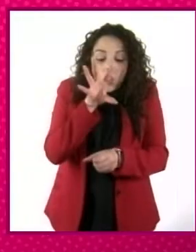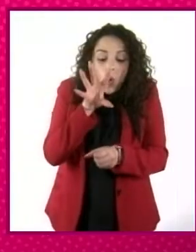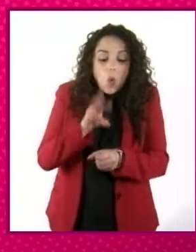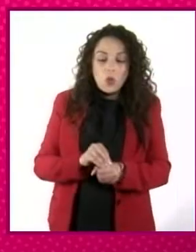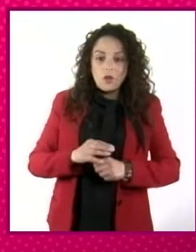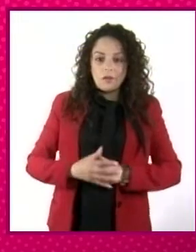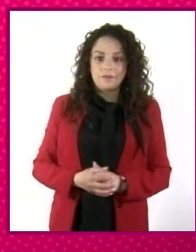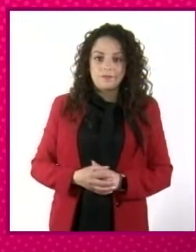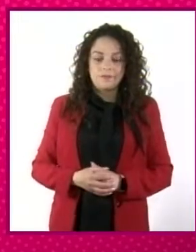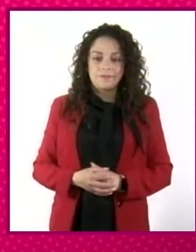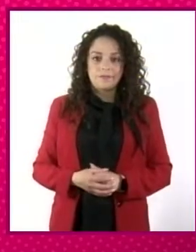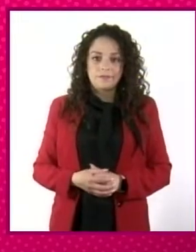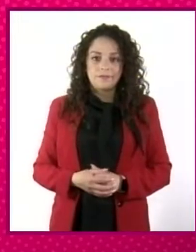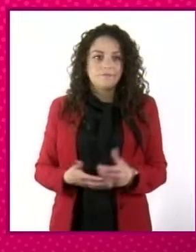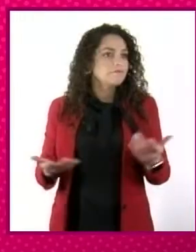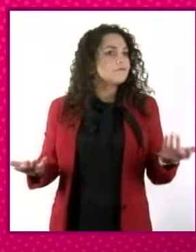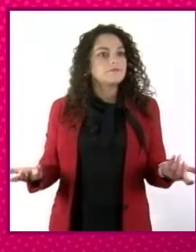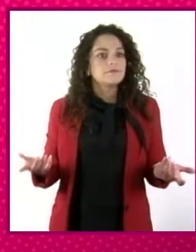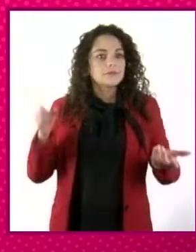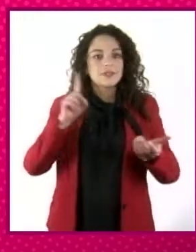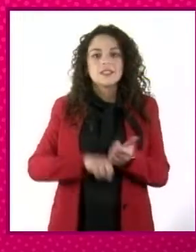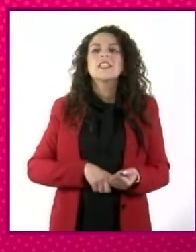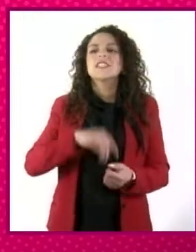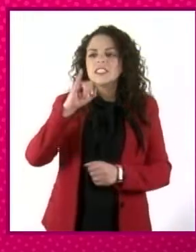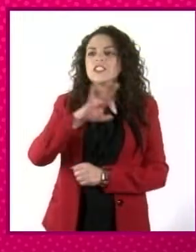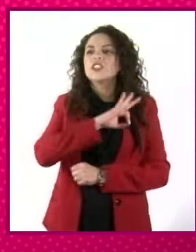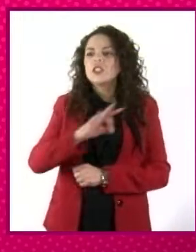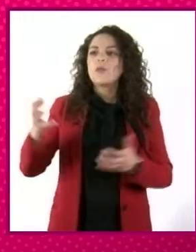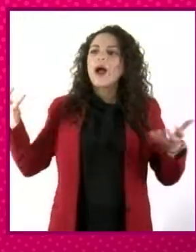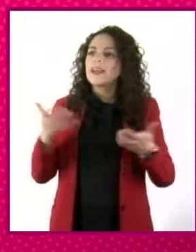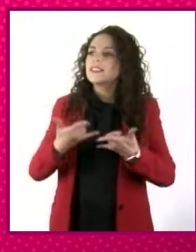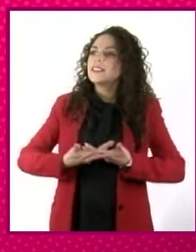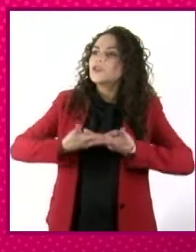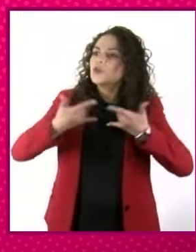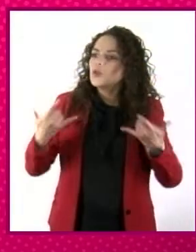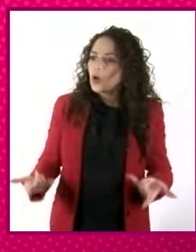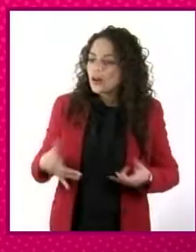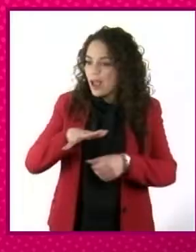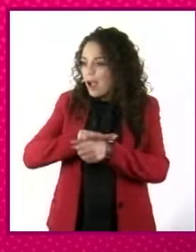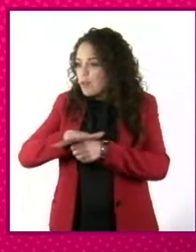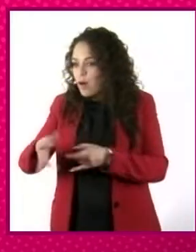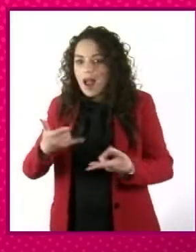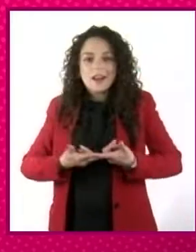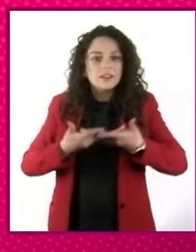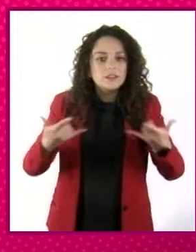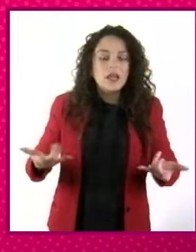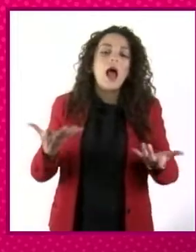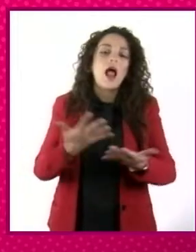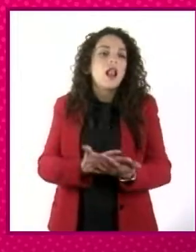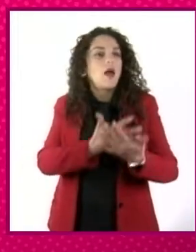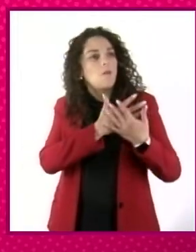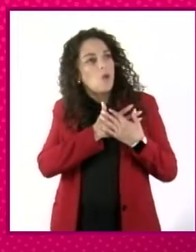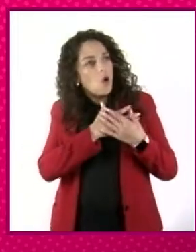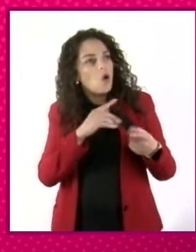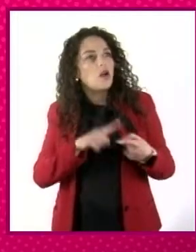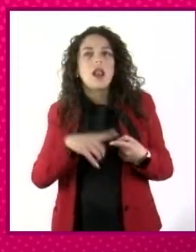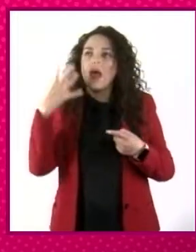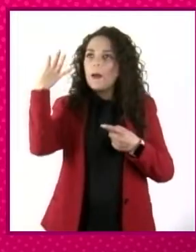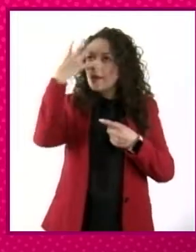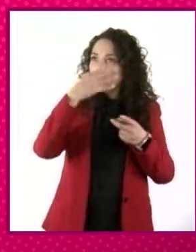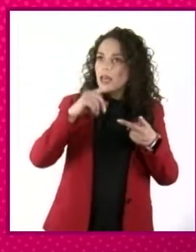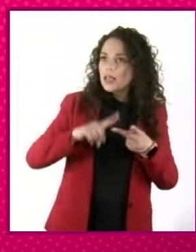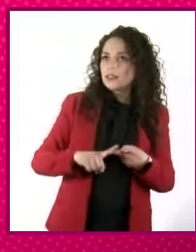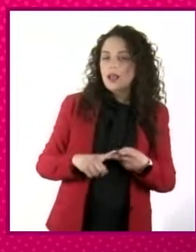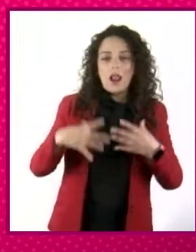es susceptible de ser historiado o qué es historiable? Pues el amor, la belleza, la